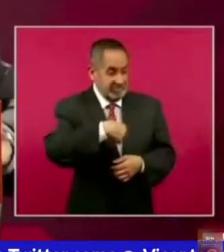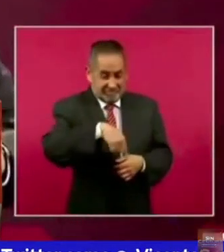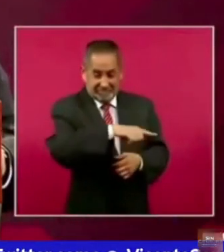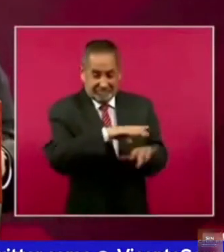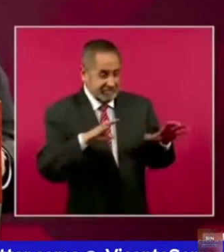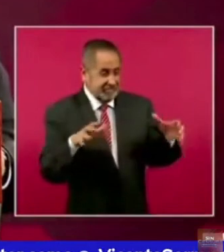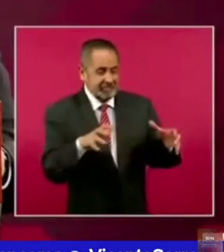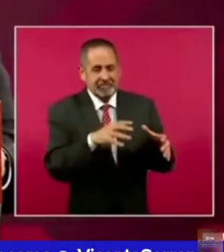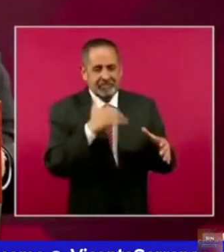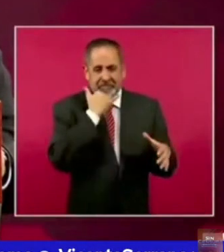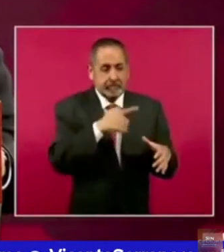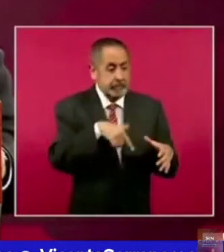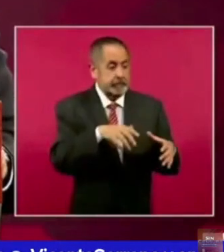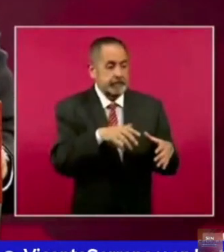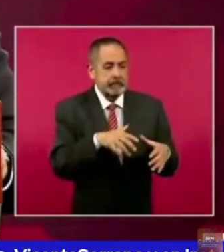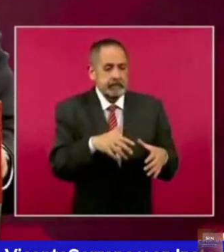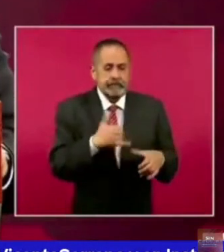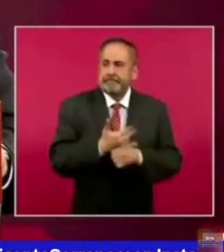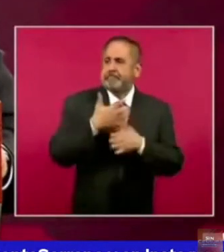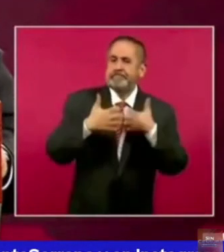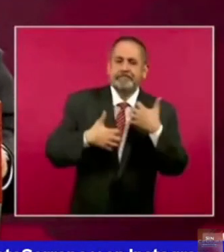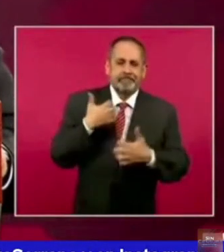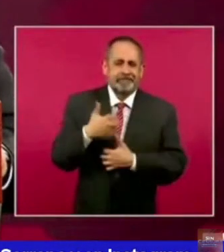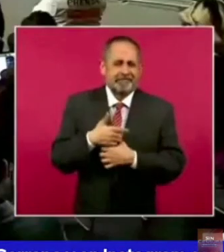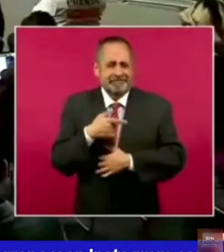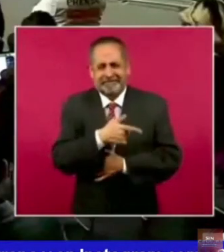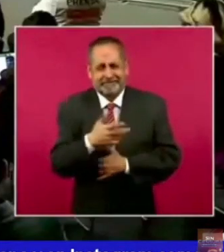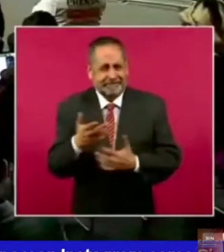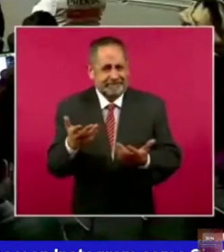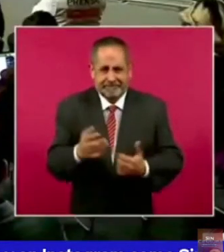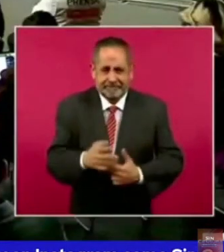están inconformes, incluso